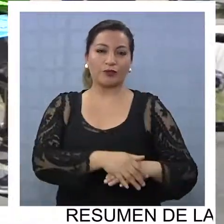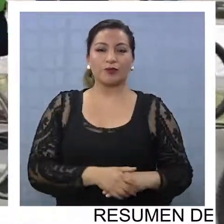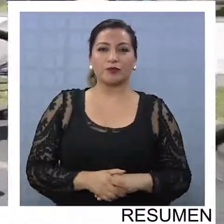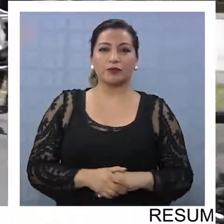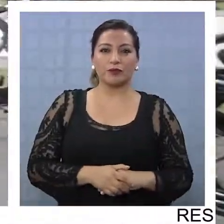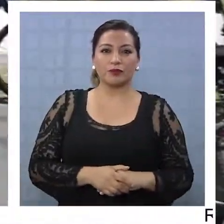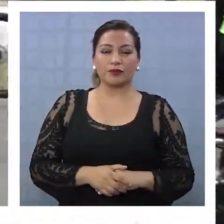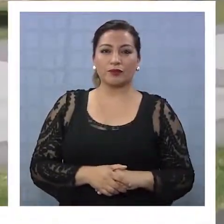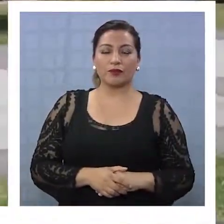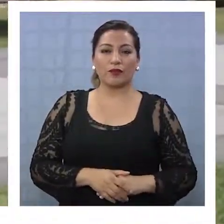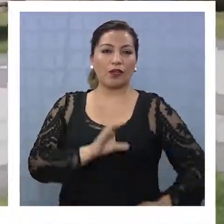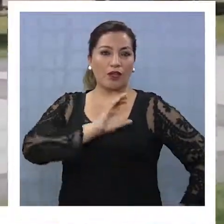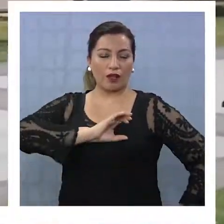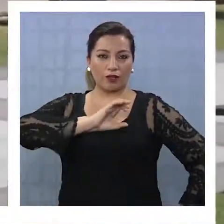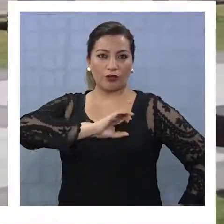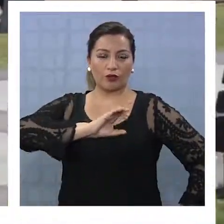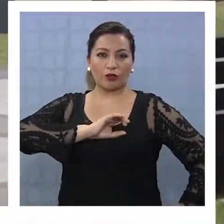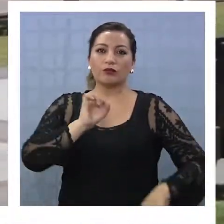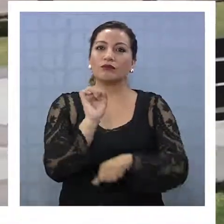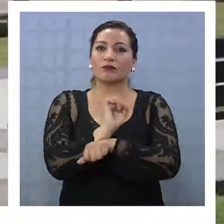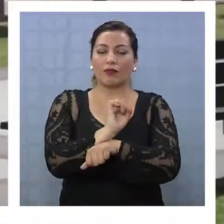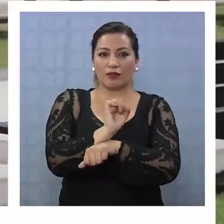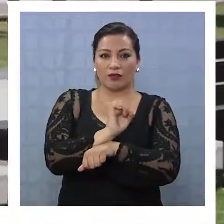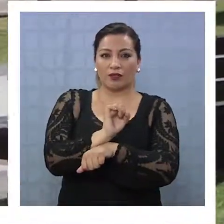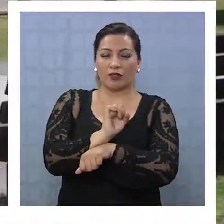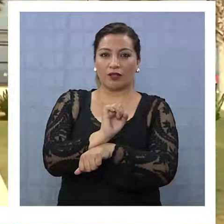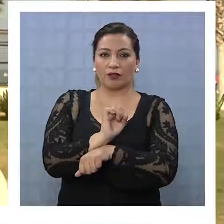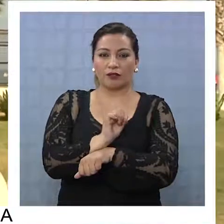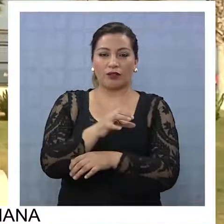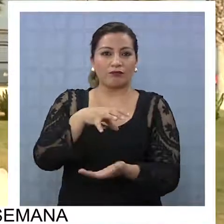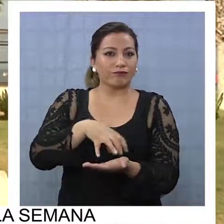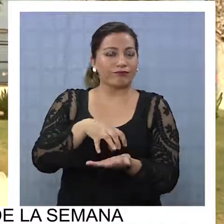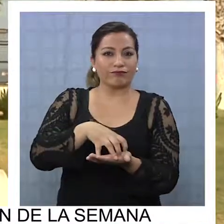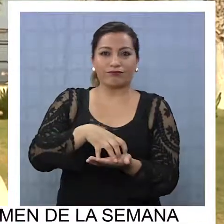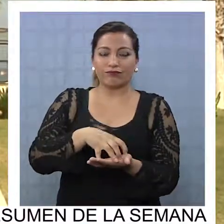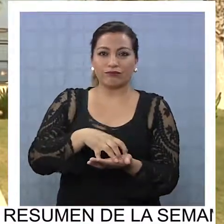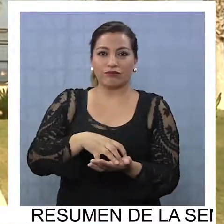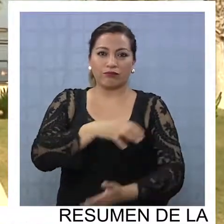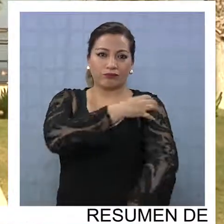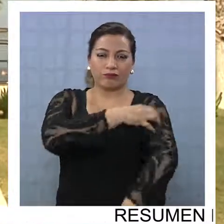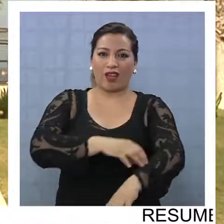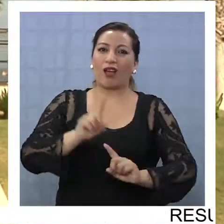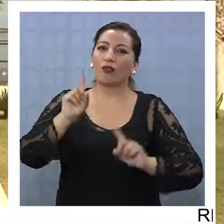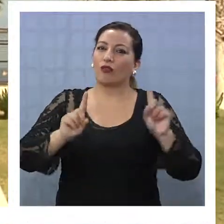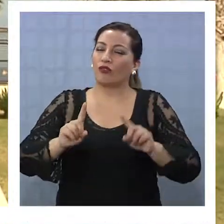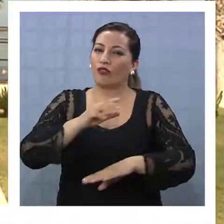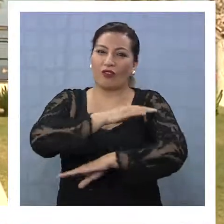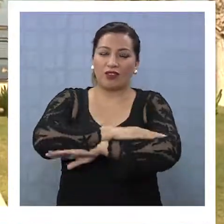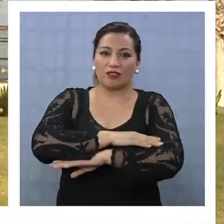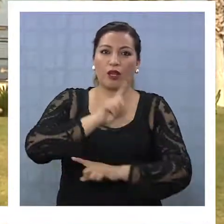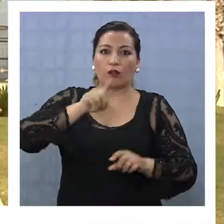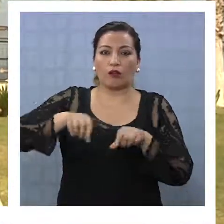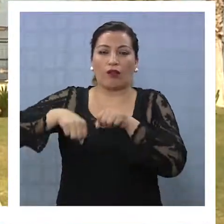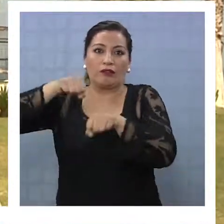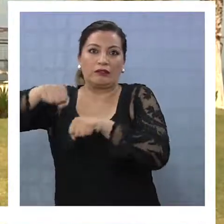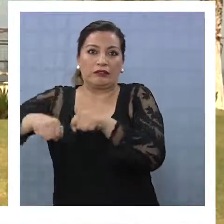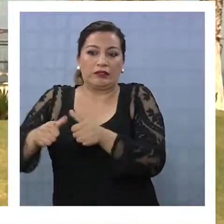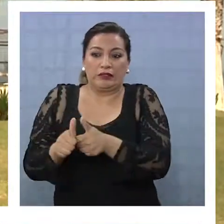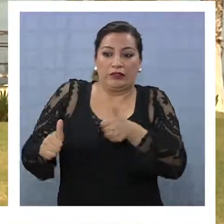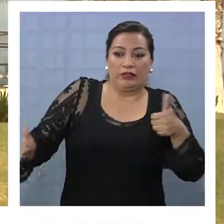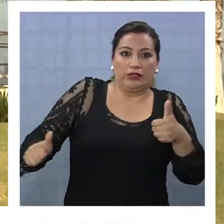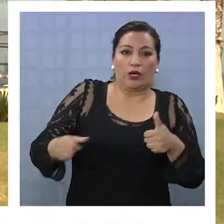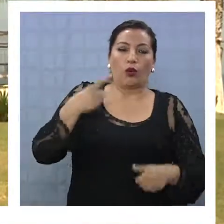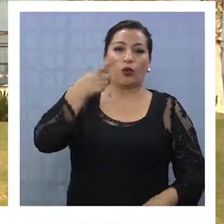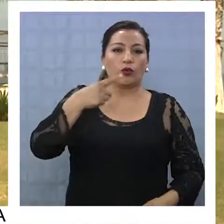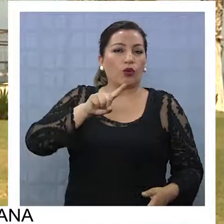Y con respecto al comportamiento de los automóviles que circulen en ciudad y en todas las ciudades no hacen muchos casos, pasan muy apegados, el 1